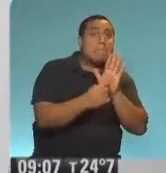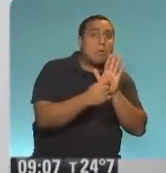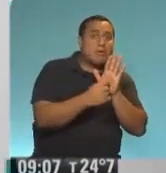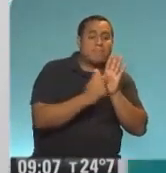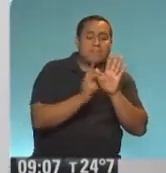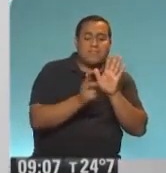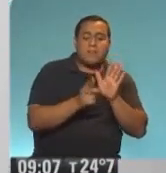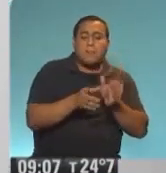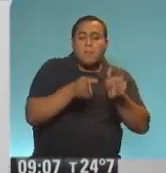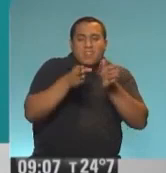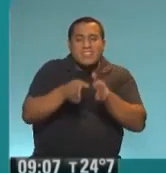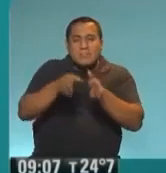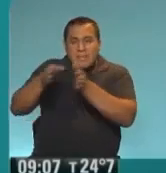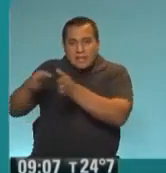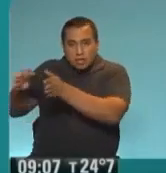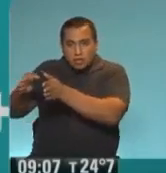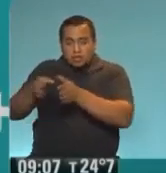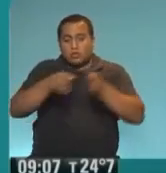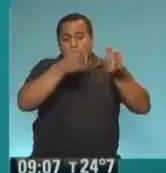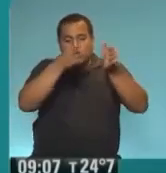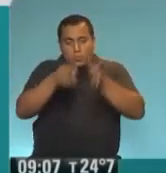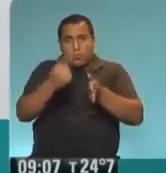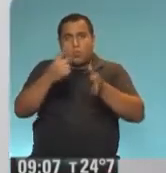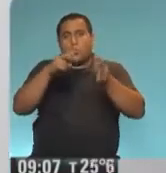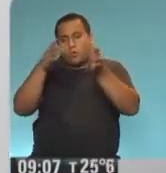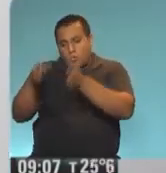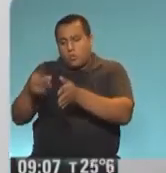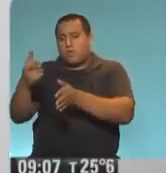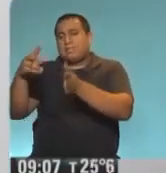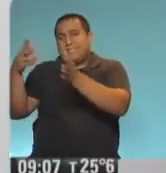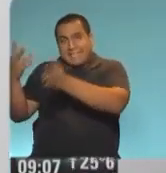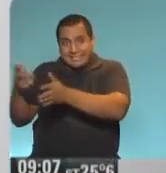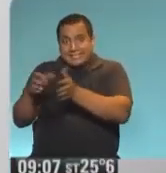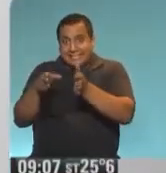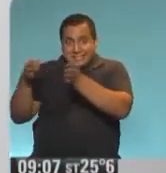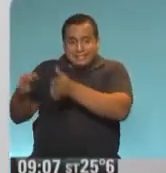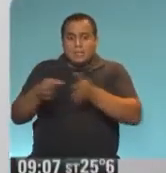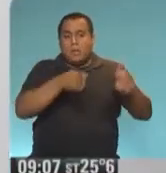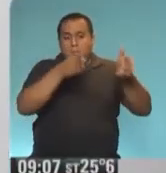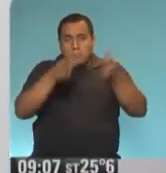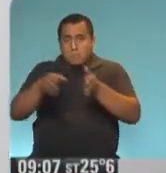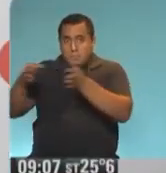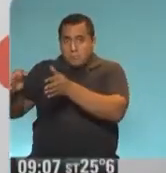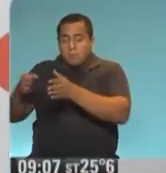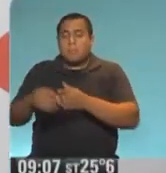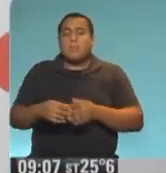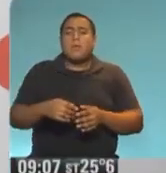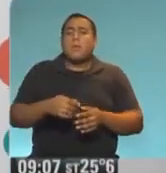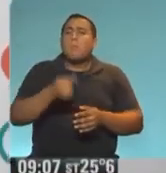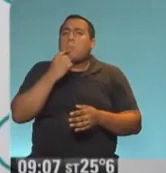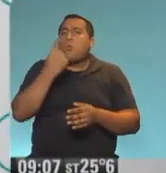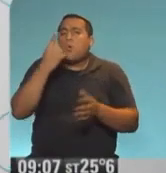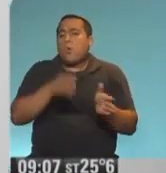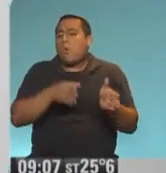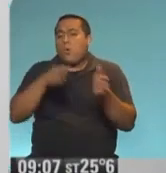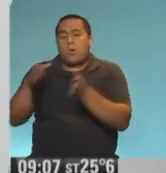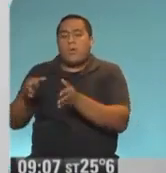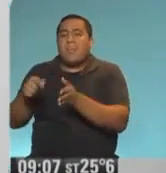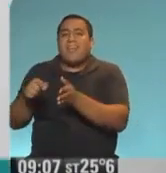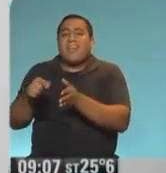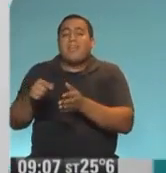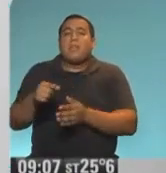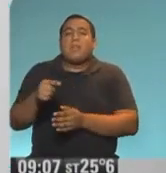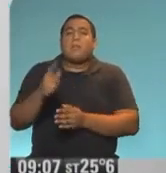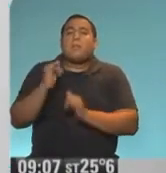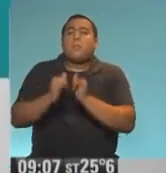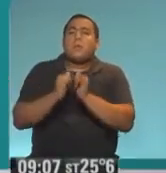esos procedimientos es el que significa cuando una vacuna es una relación